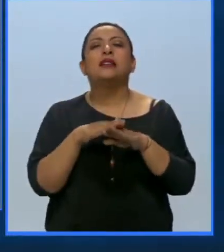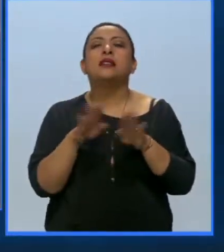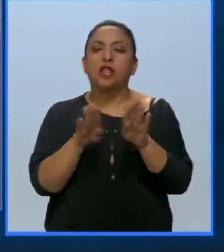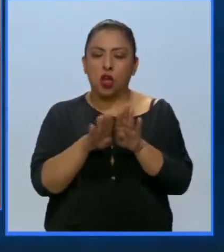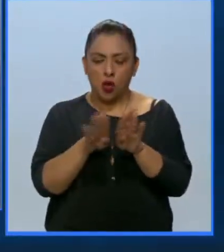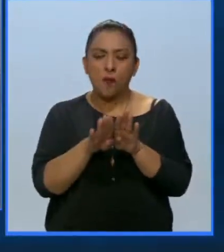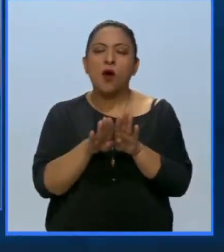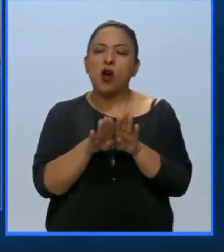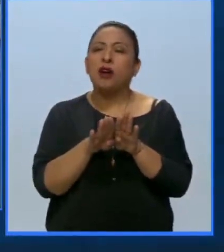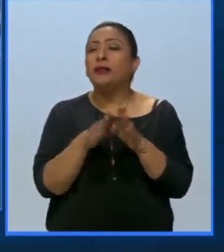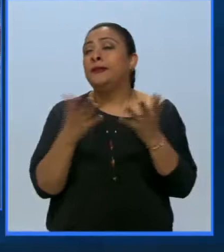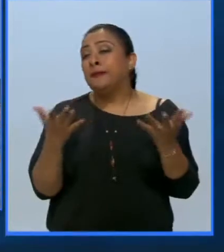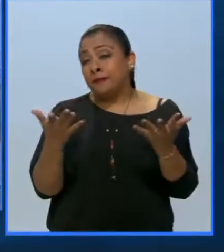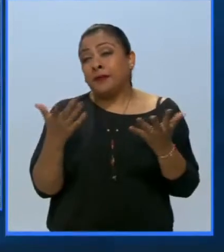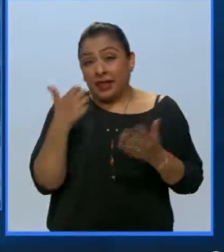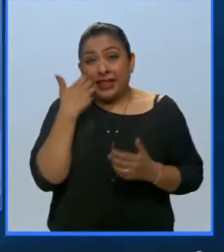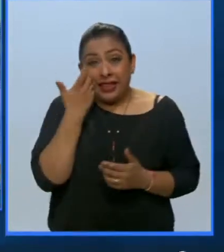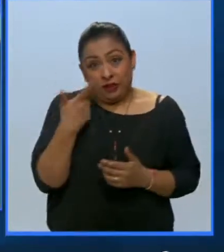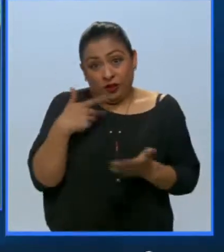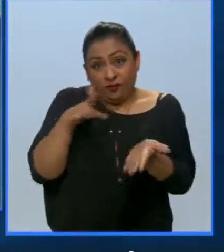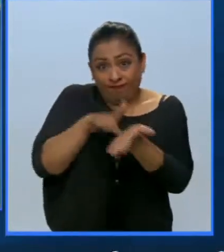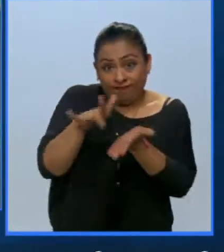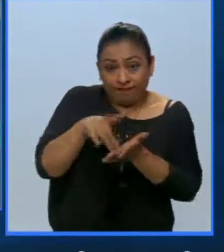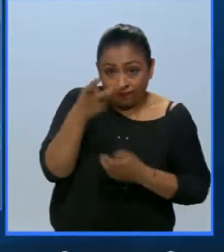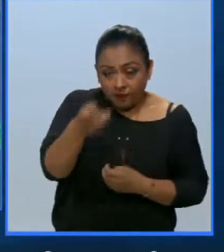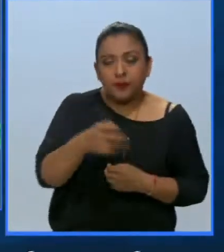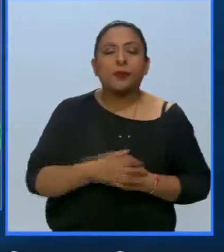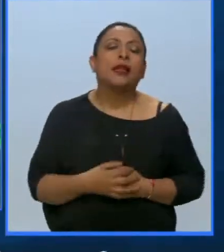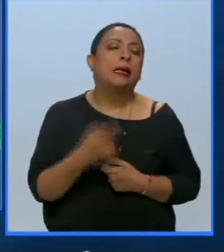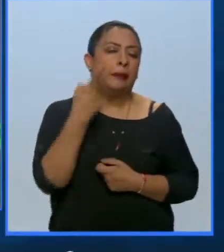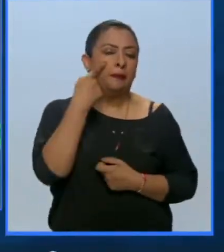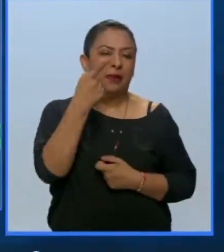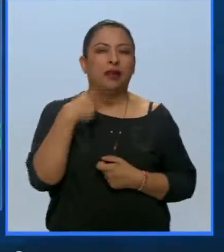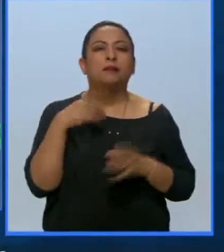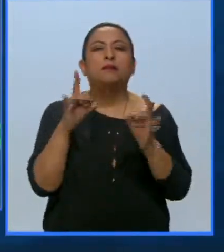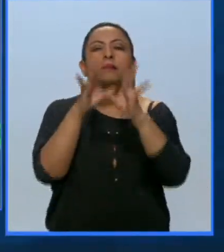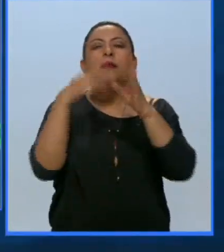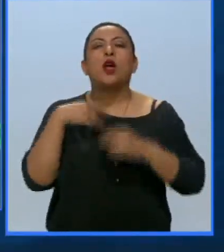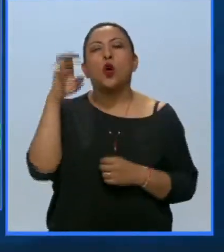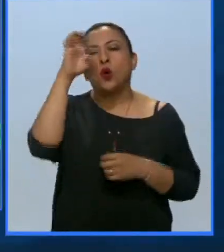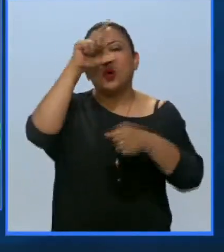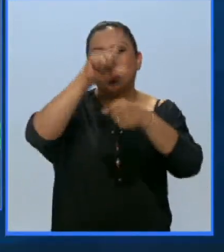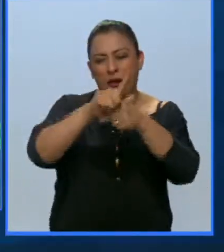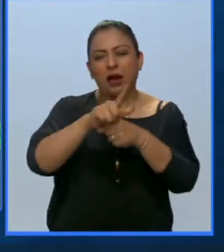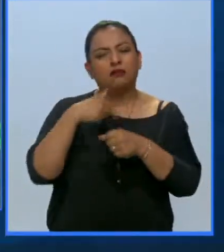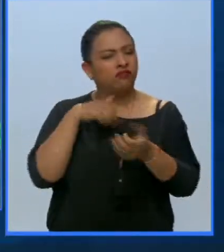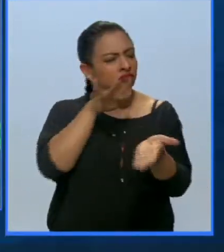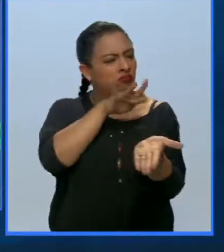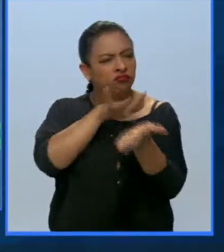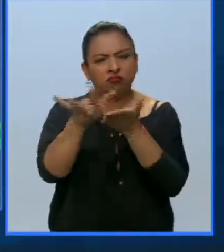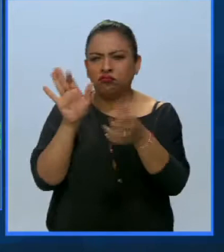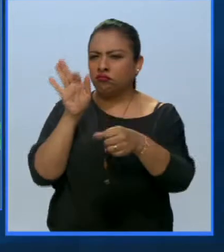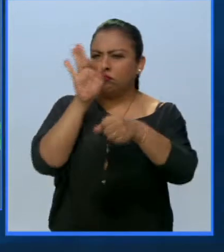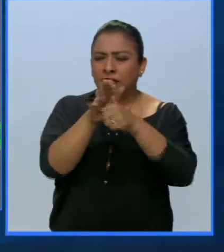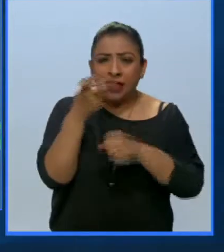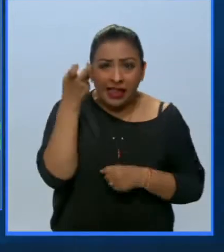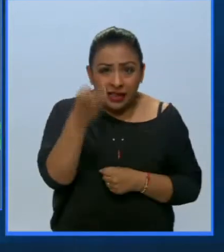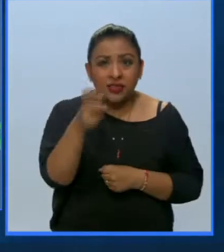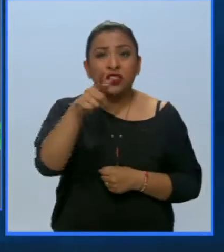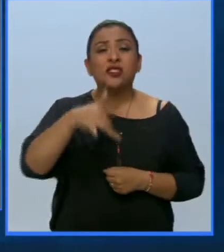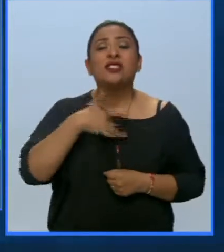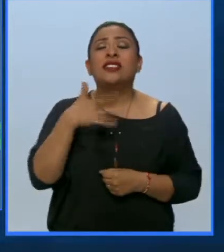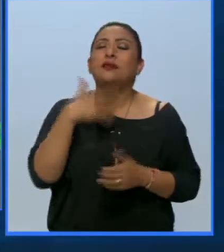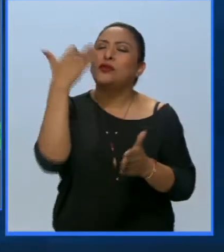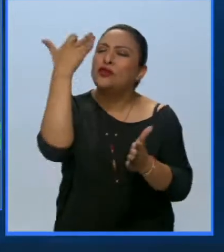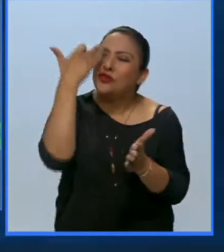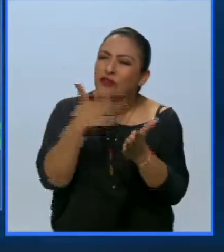profunda, y en eso queremos contribuir. Y todo esto, mira, los eventos culturales y demás, nosotros estamos a favor de todo eso porque sí sentimos que hace falta